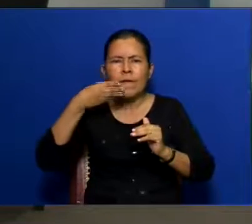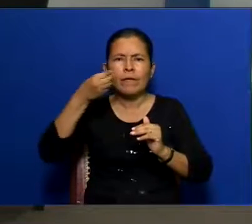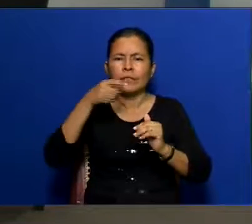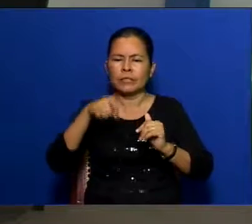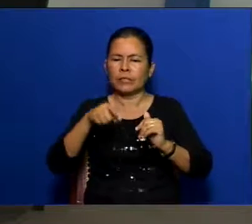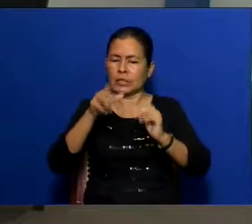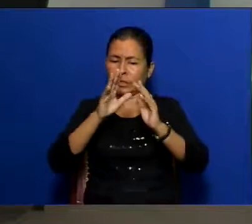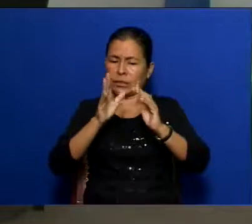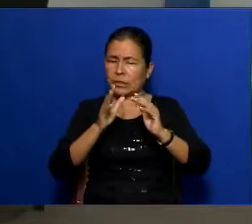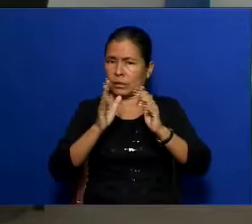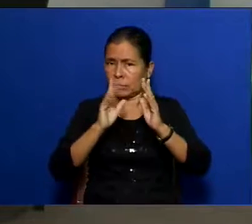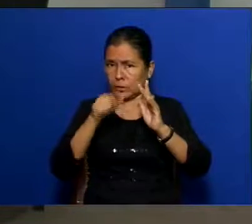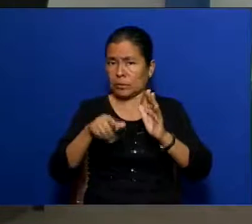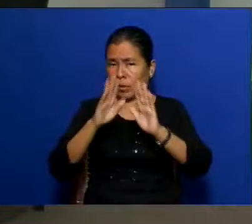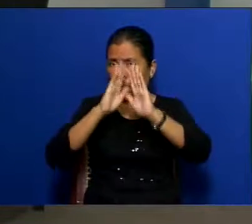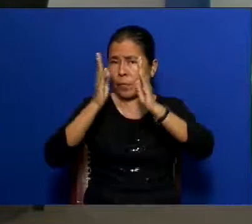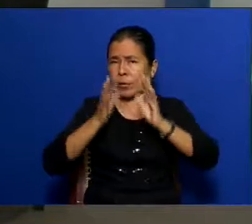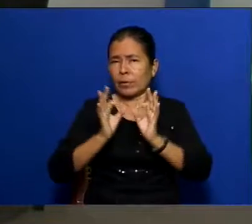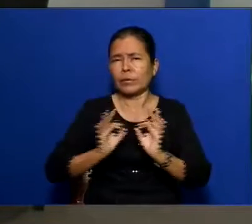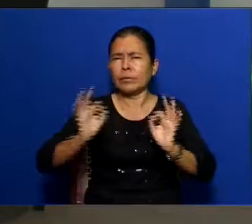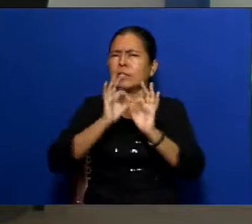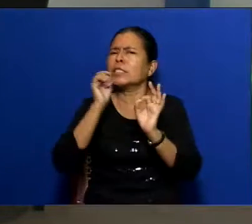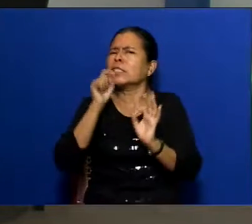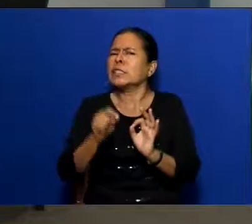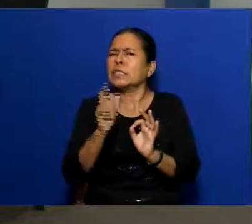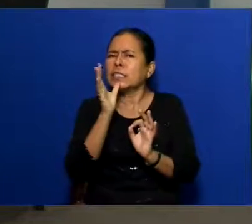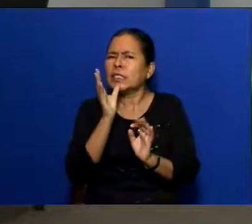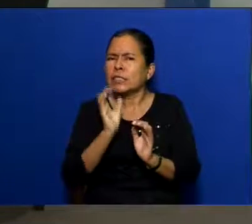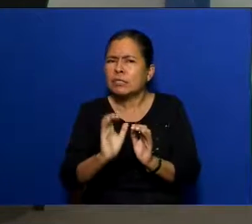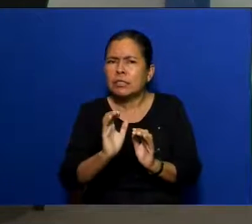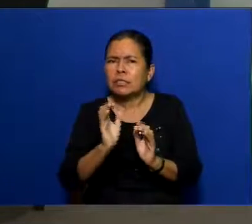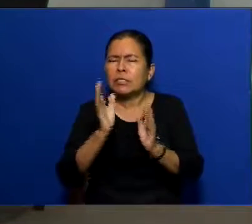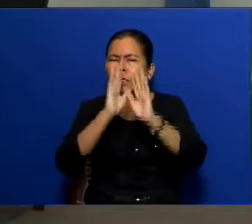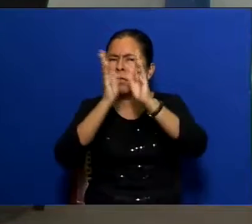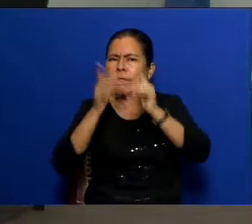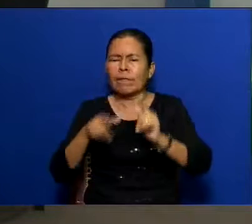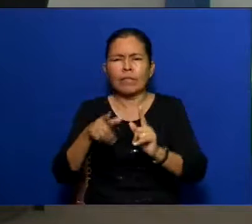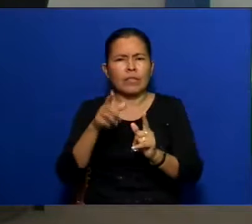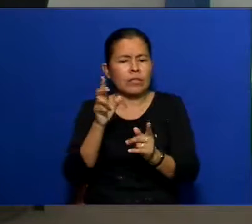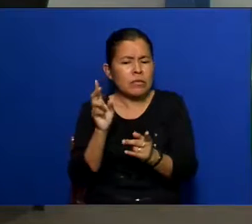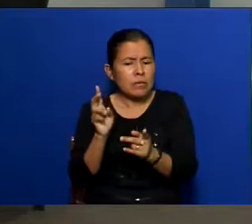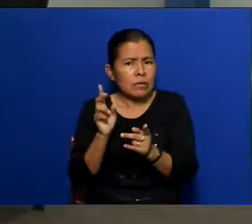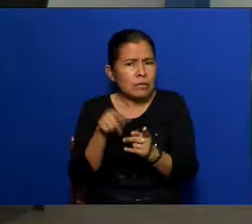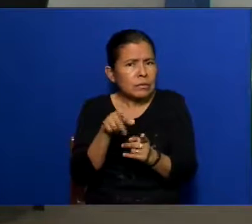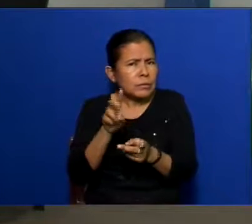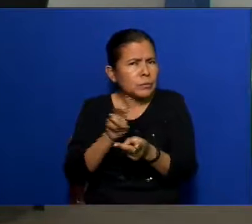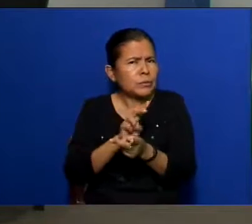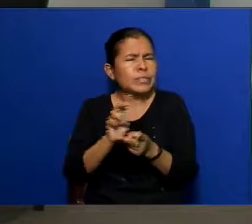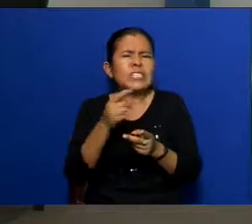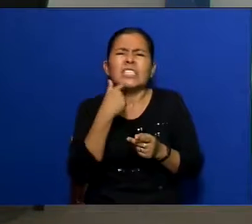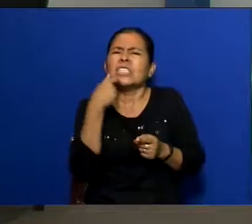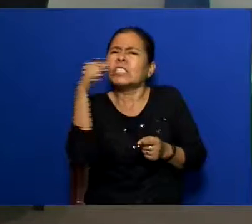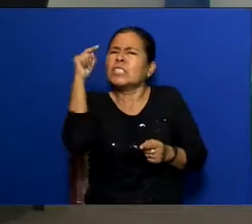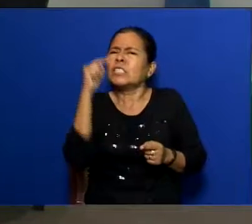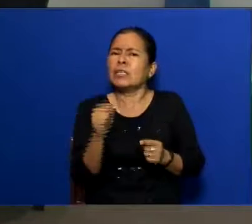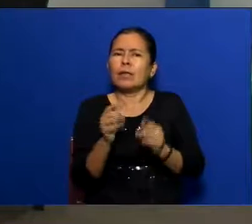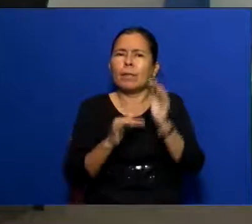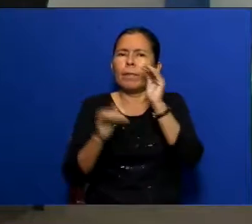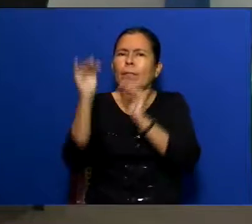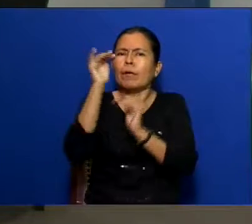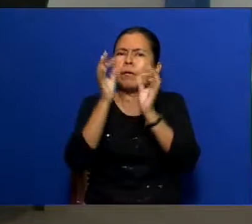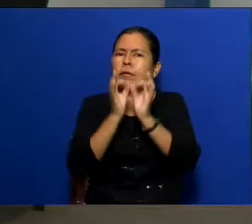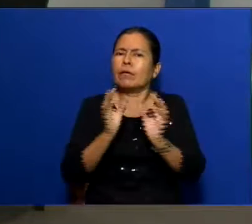niñas, y es importante señalarlo, el delito de violencia sexual en Nicaragua, la víctima más